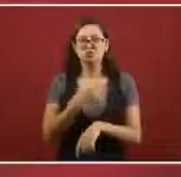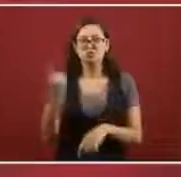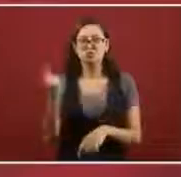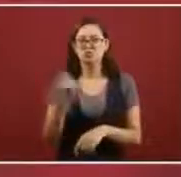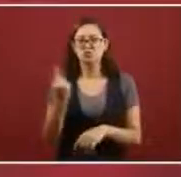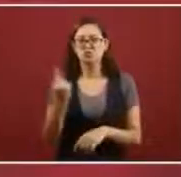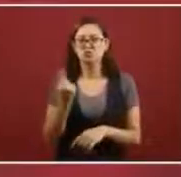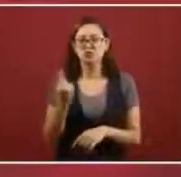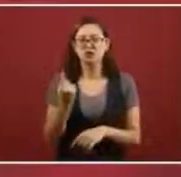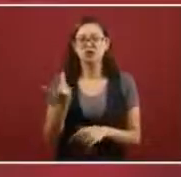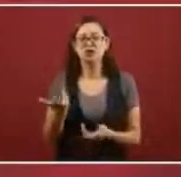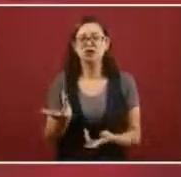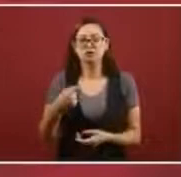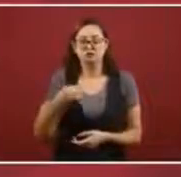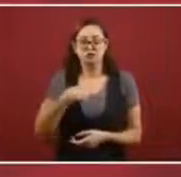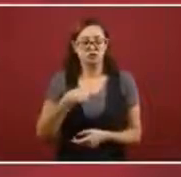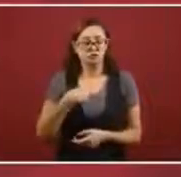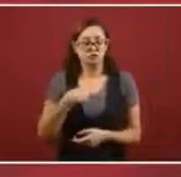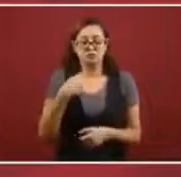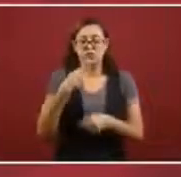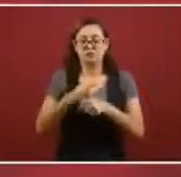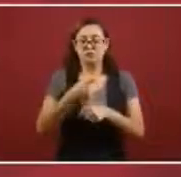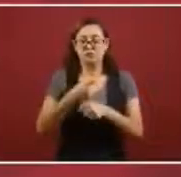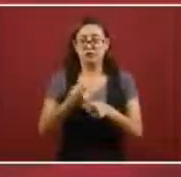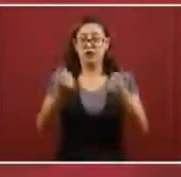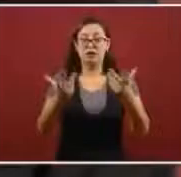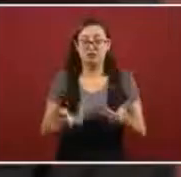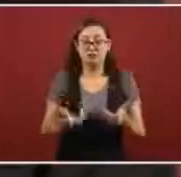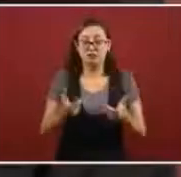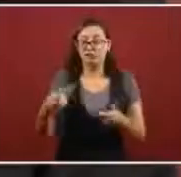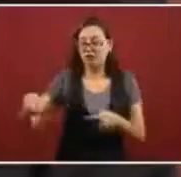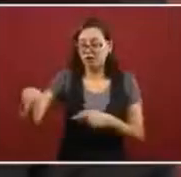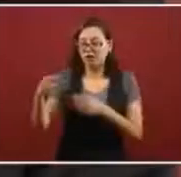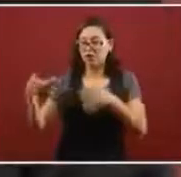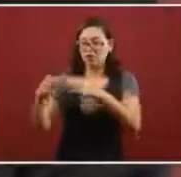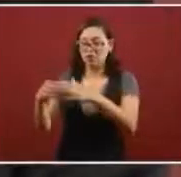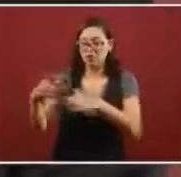lo primero que he hecho es reunirme con los técnicos